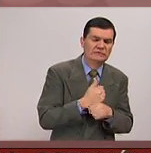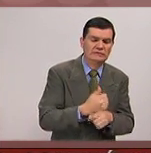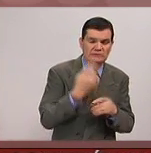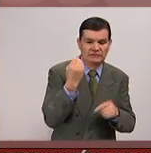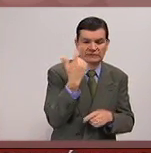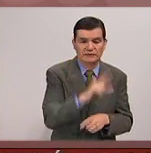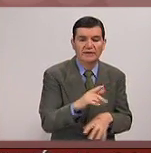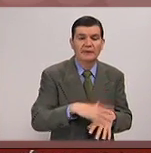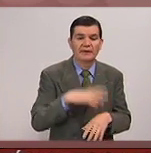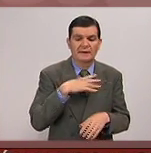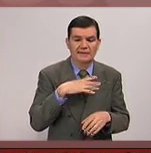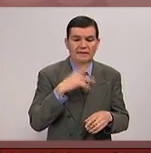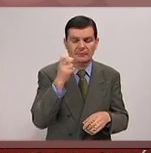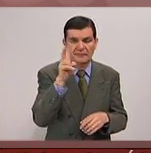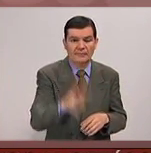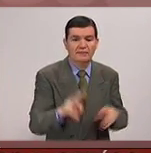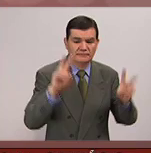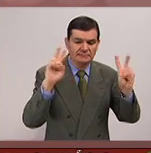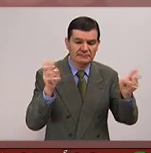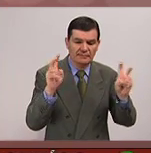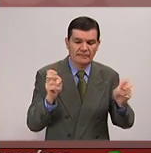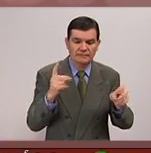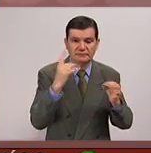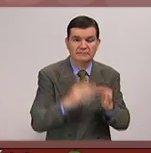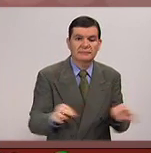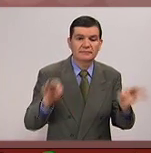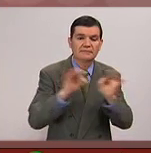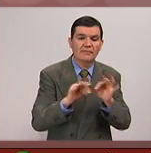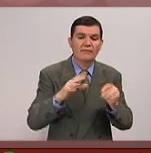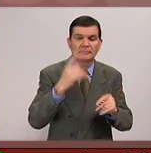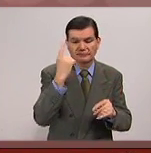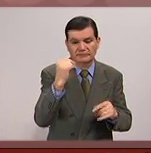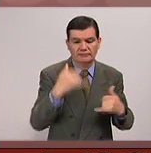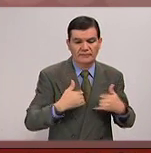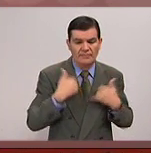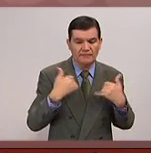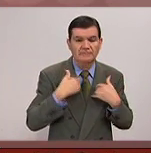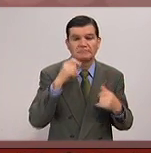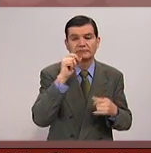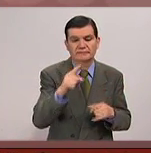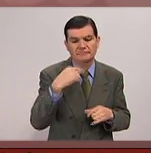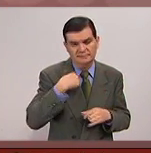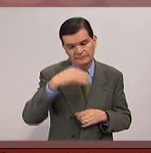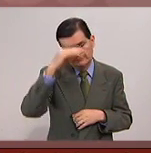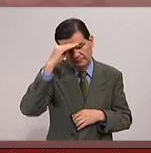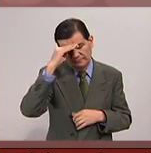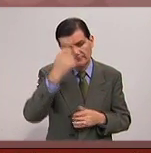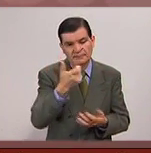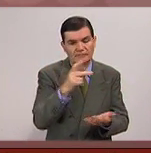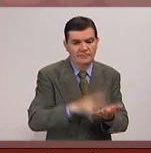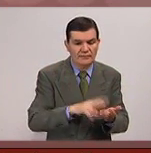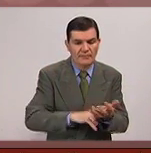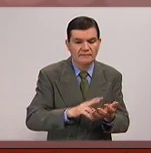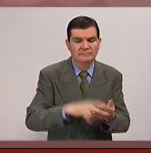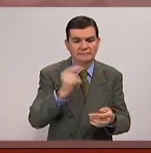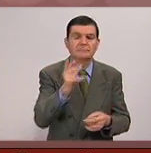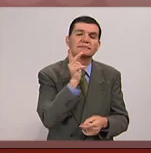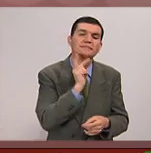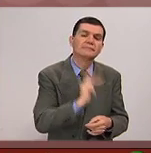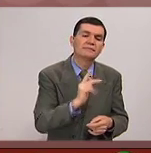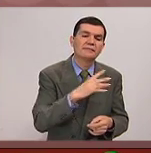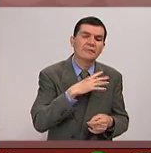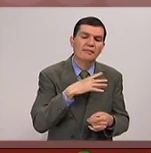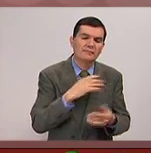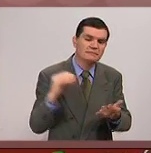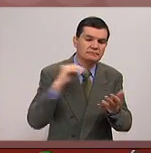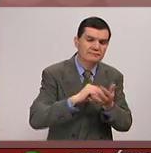realmente estamos teniendo temas muy importantes para los jóvenes. También consideran, por ejemplo, que el precio del petróleo va a